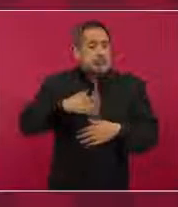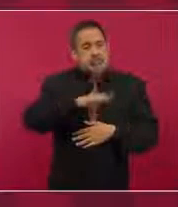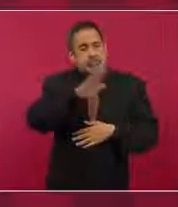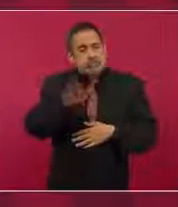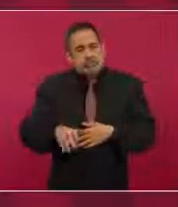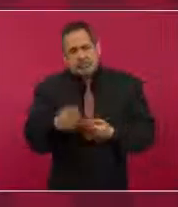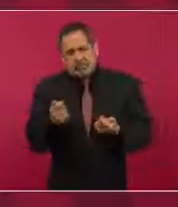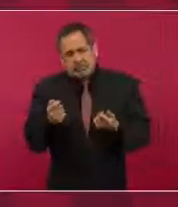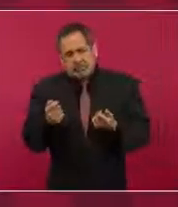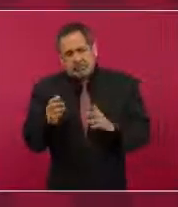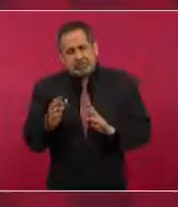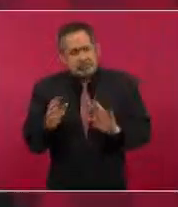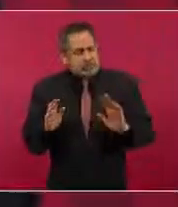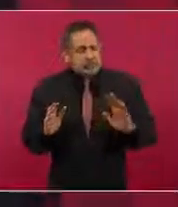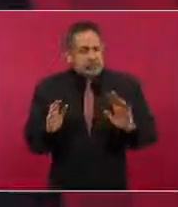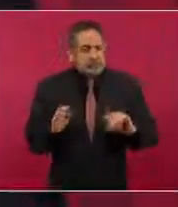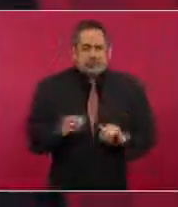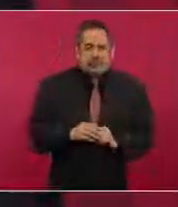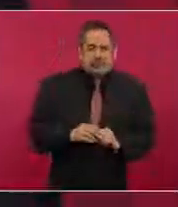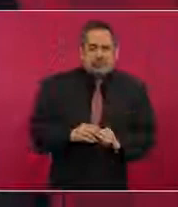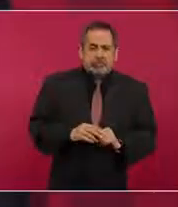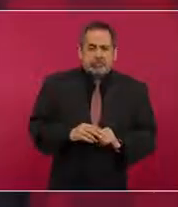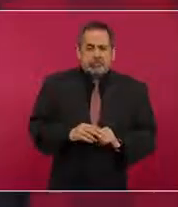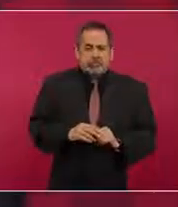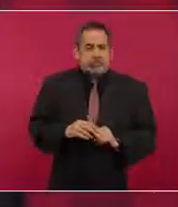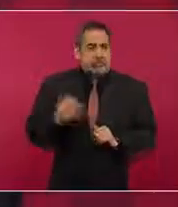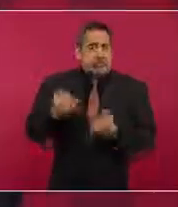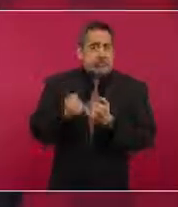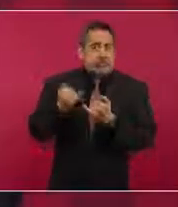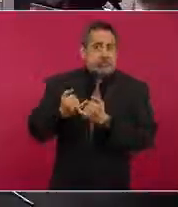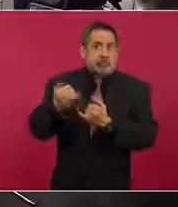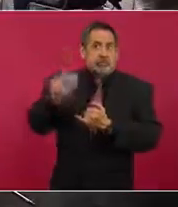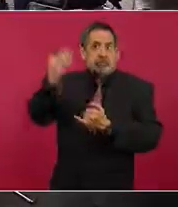y no hay los fallecidos